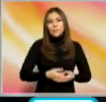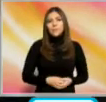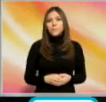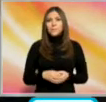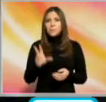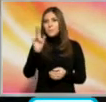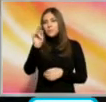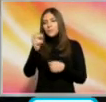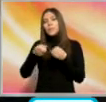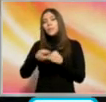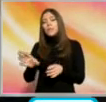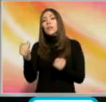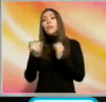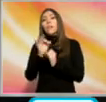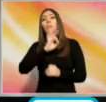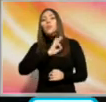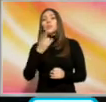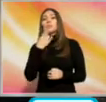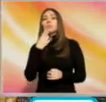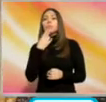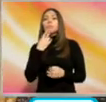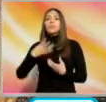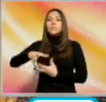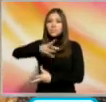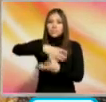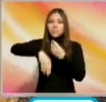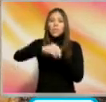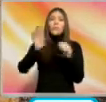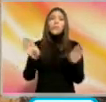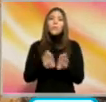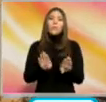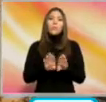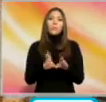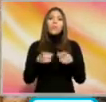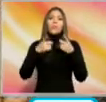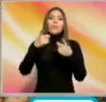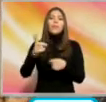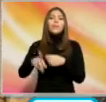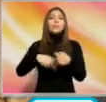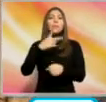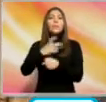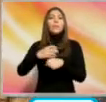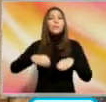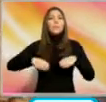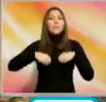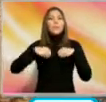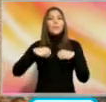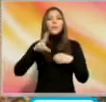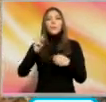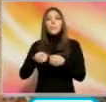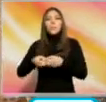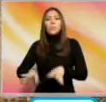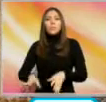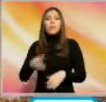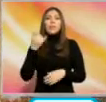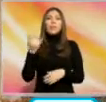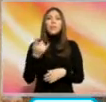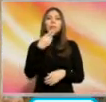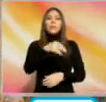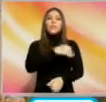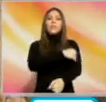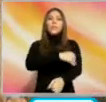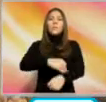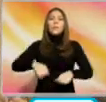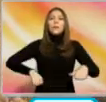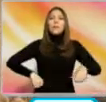forma. no se pierde, al contrario, se reutiliza, Sí. se le da una segunda vida, pero además es una actividad, Claro. digamos, familiar.